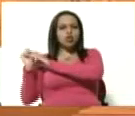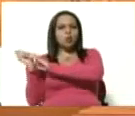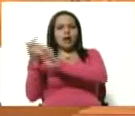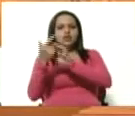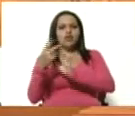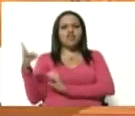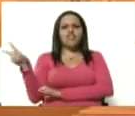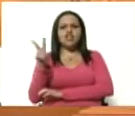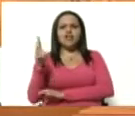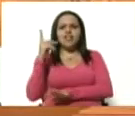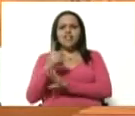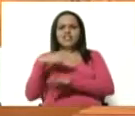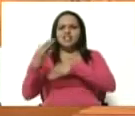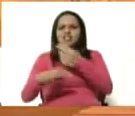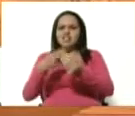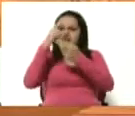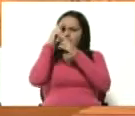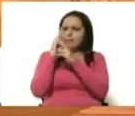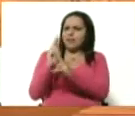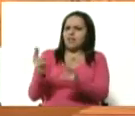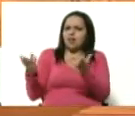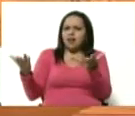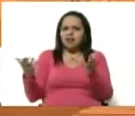Venezuela tiene que hacerse respetar.